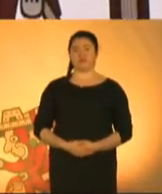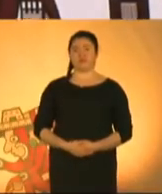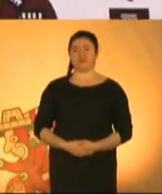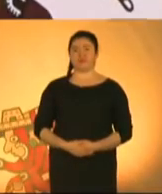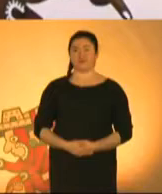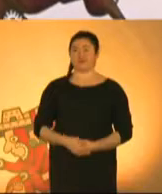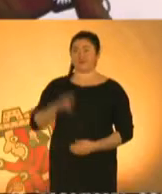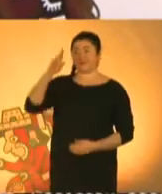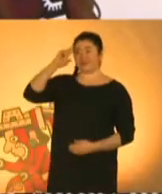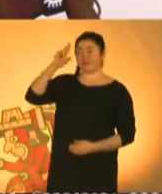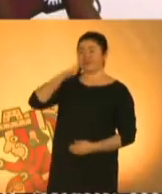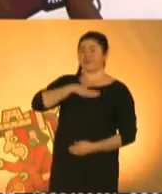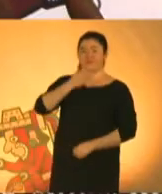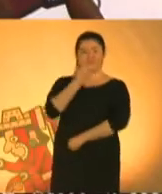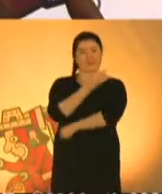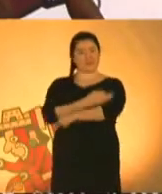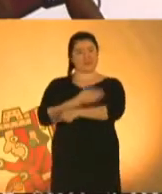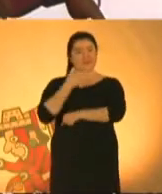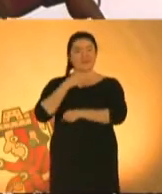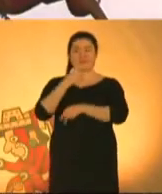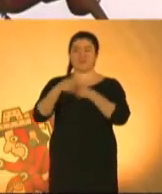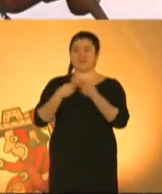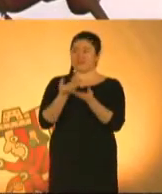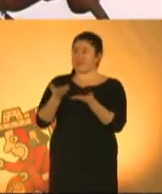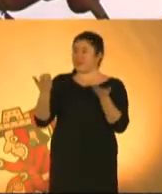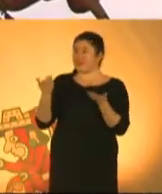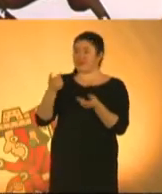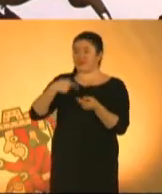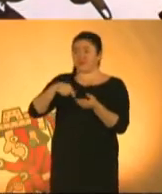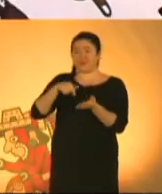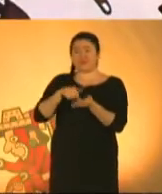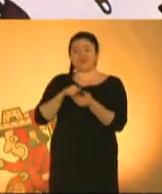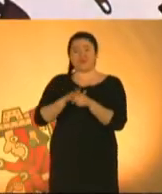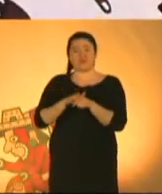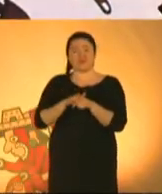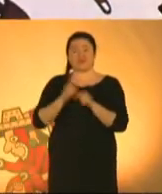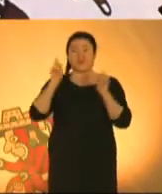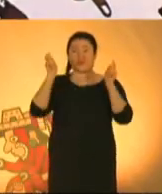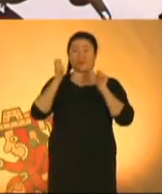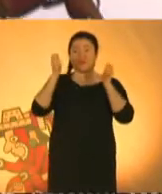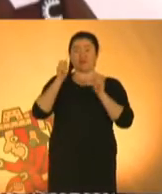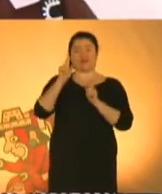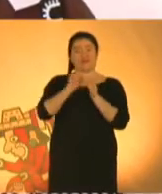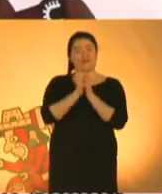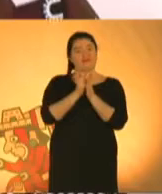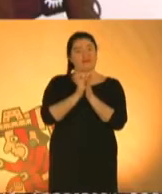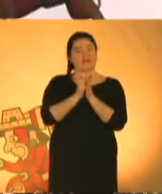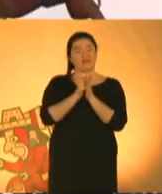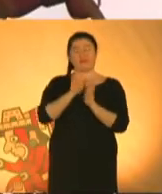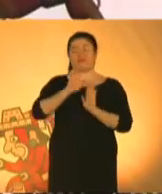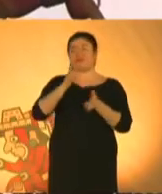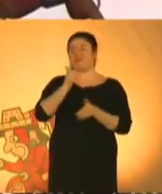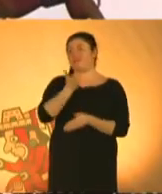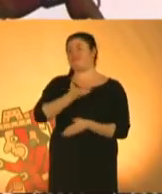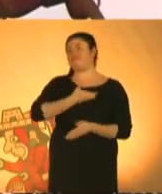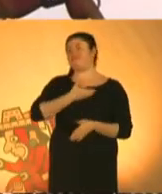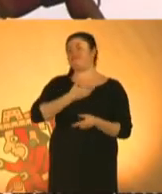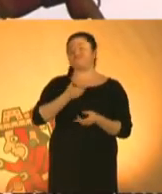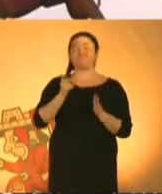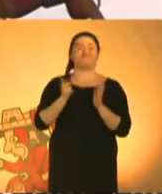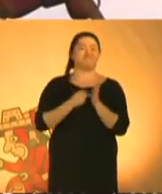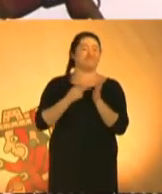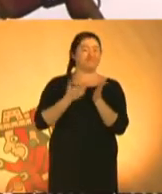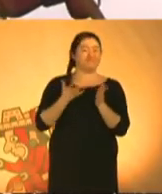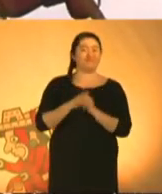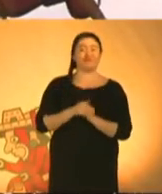hola que tal buenas tardes bienvenidos todos a esta feria del libro por fin otra vez en el zócalo bienvenidos al foro francisco